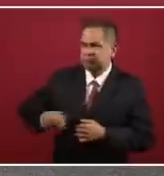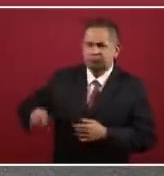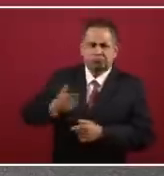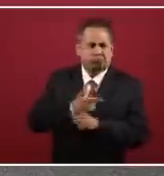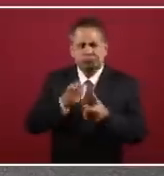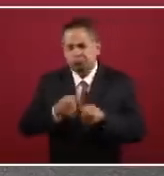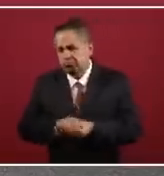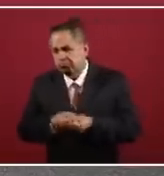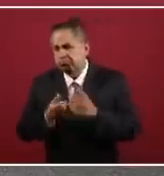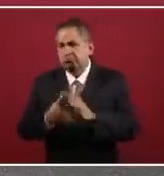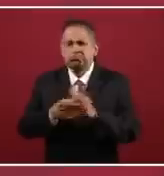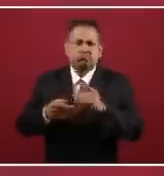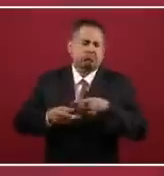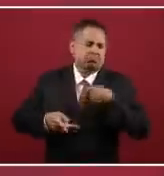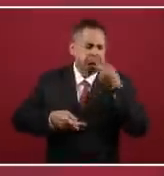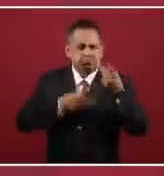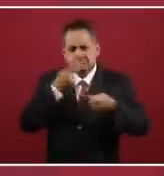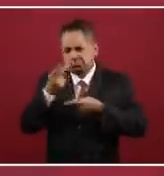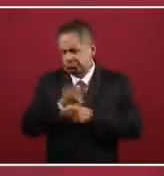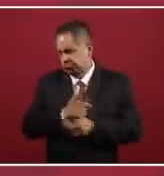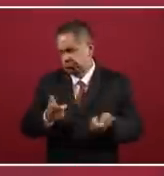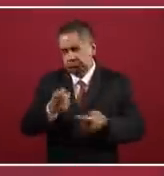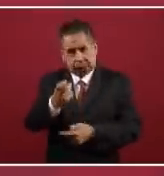exprese, que todo mundo se manifieste.